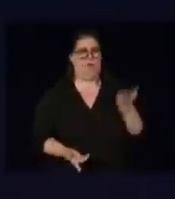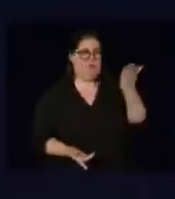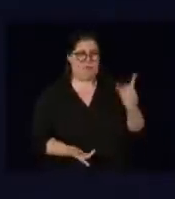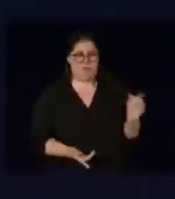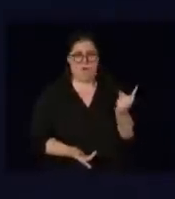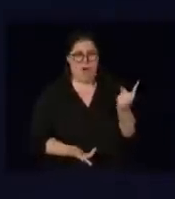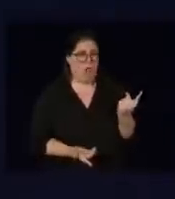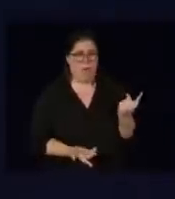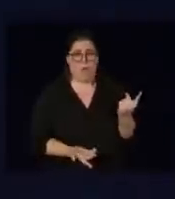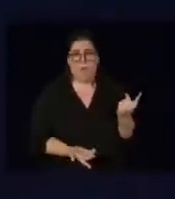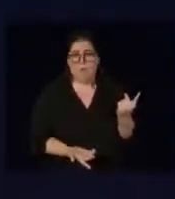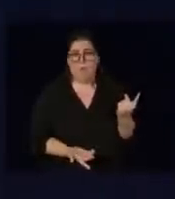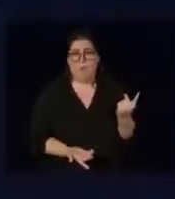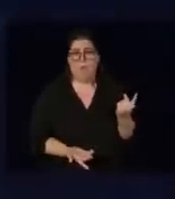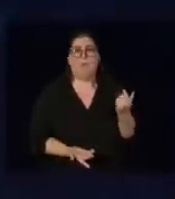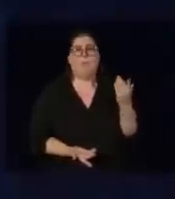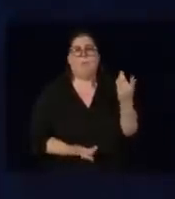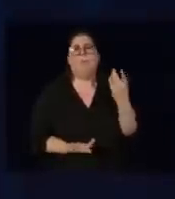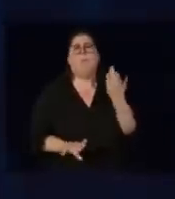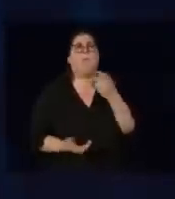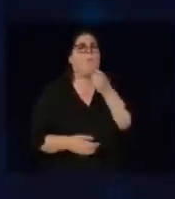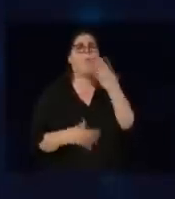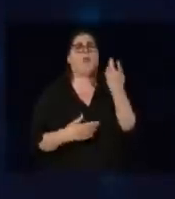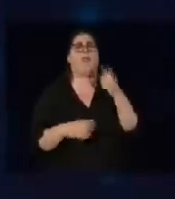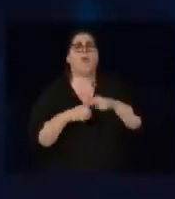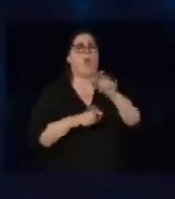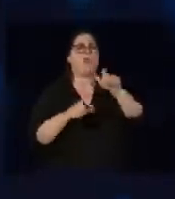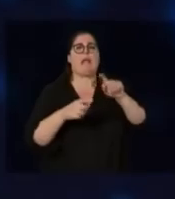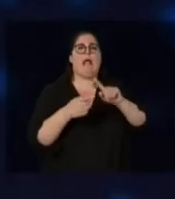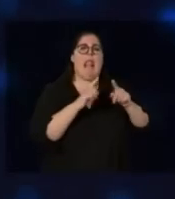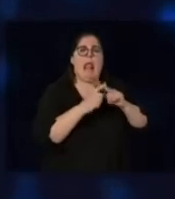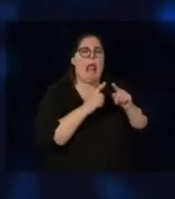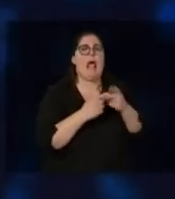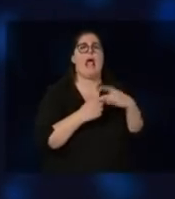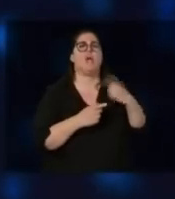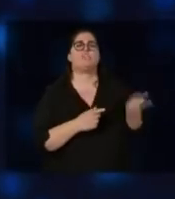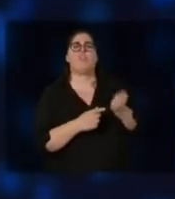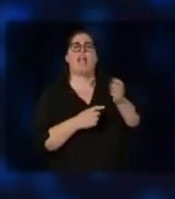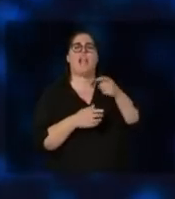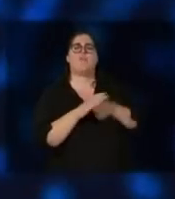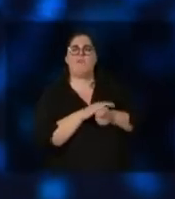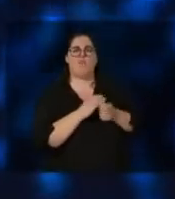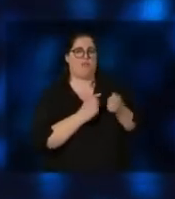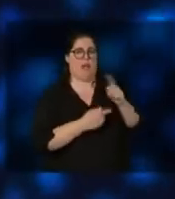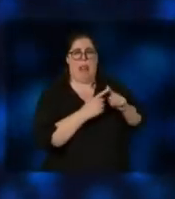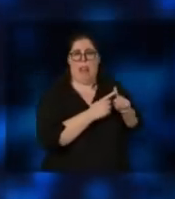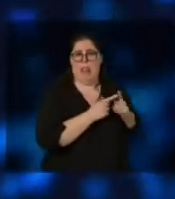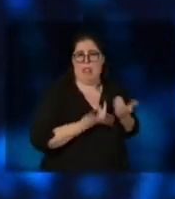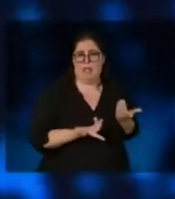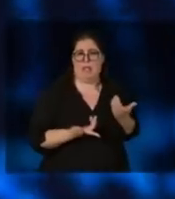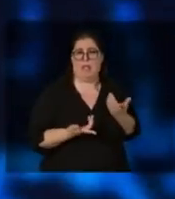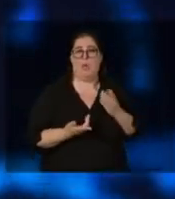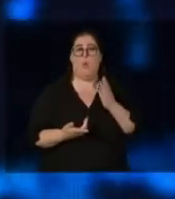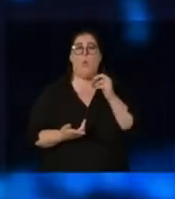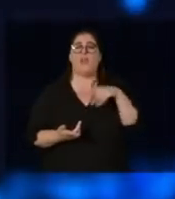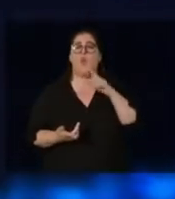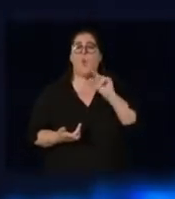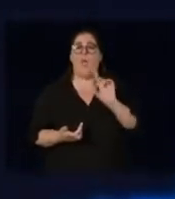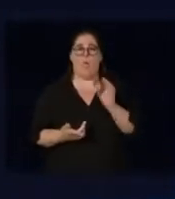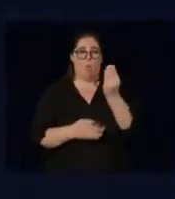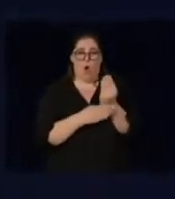solo y por eso tranza con lo peor de la política y el sindicalismo mafioso. ¿Con Barrio Nuevo piensa hacer un